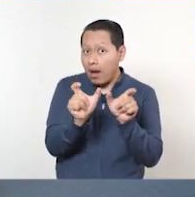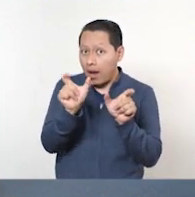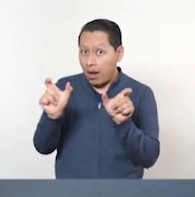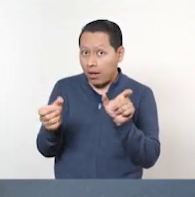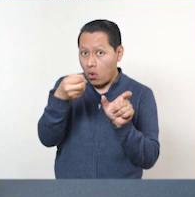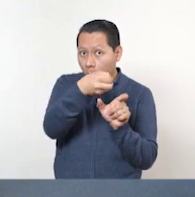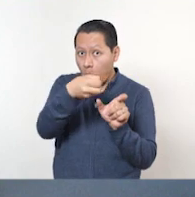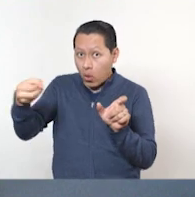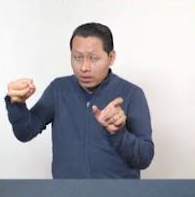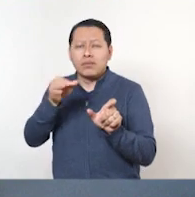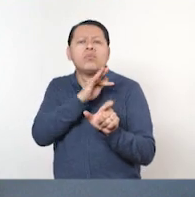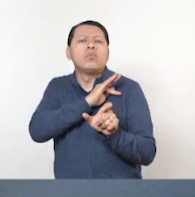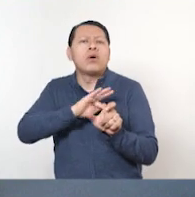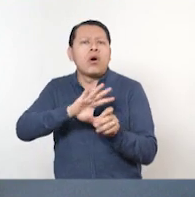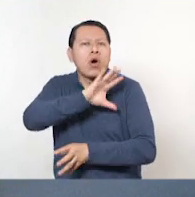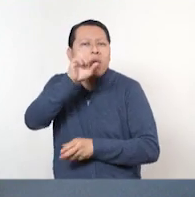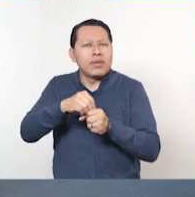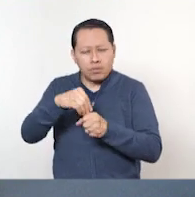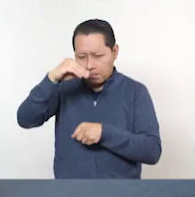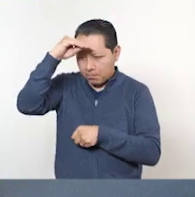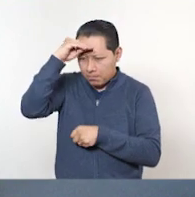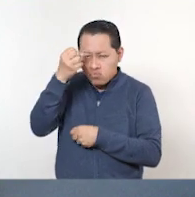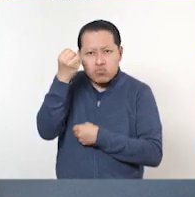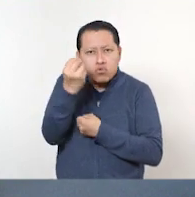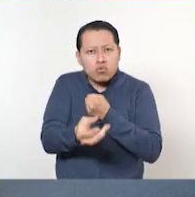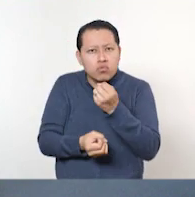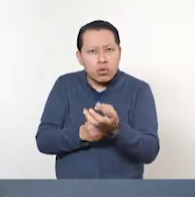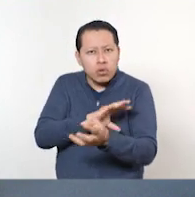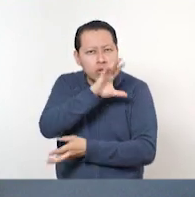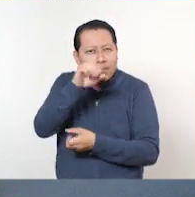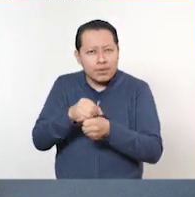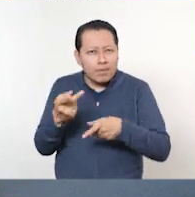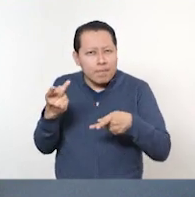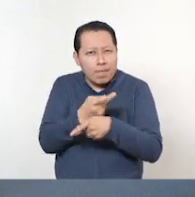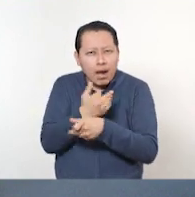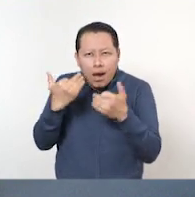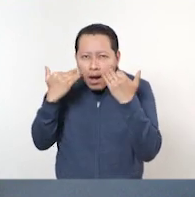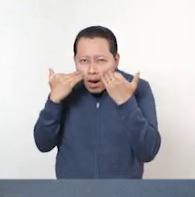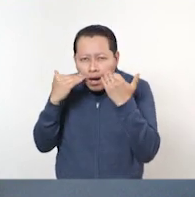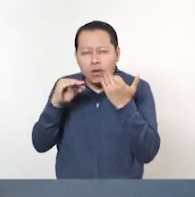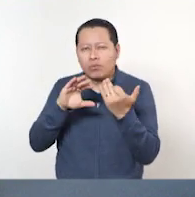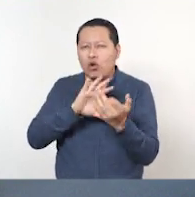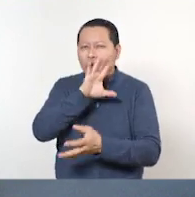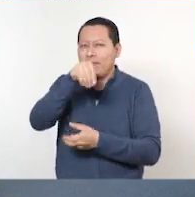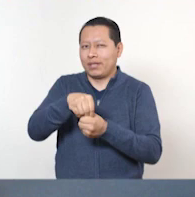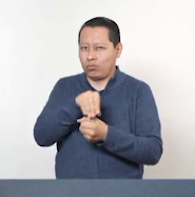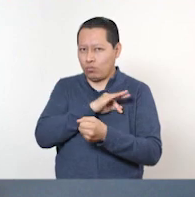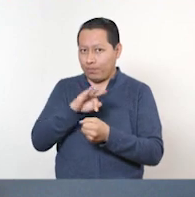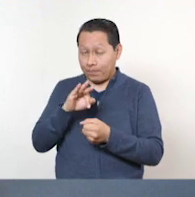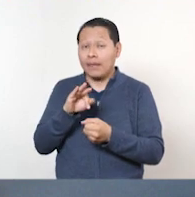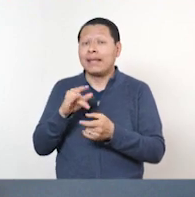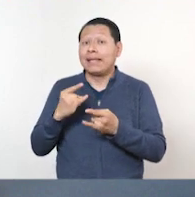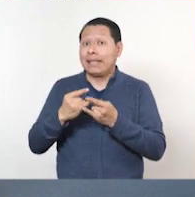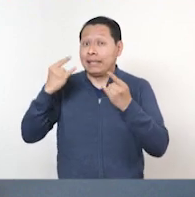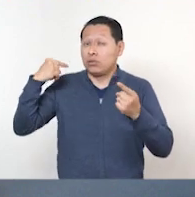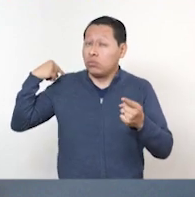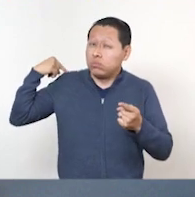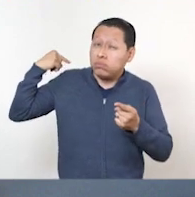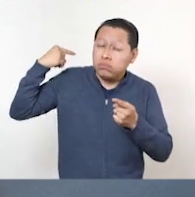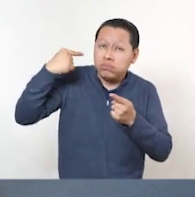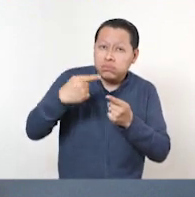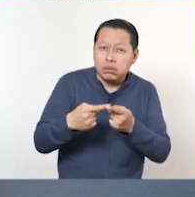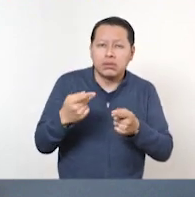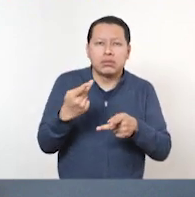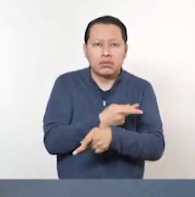y una sintaxis que les permiten comunicar todos sus pensamientos y todo lo que sucede en la realidad. A través de la historia,